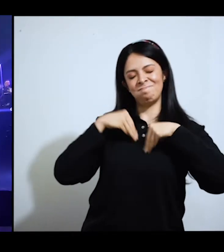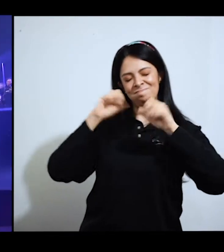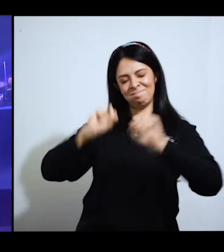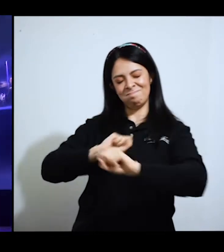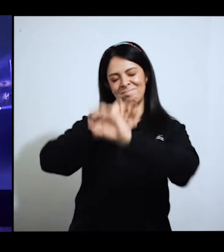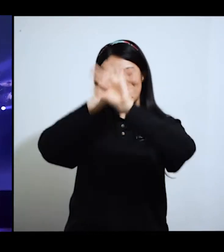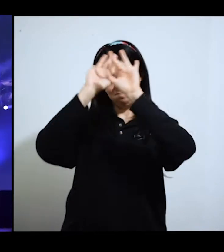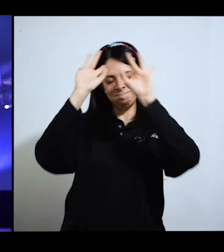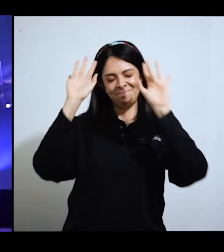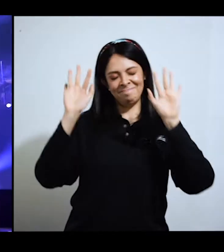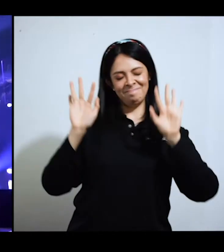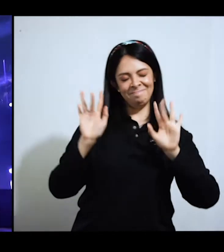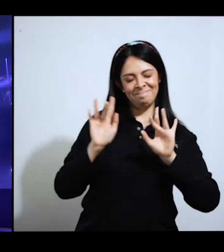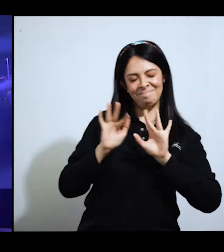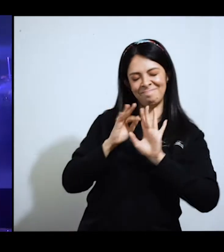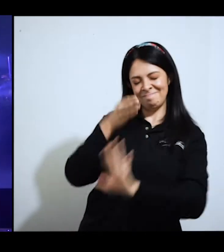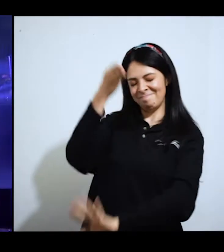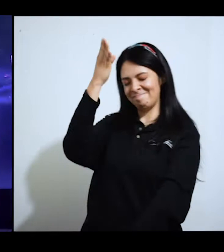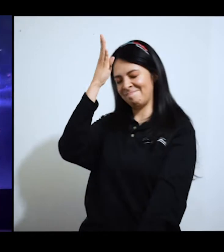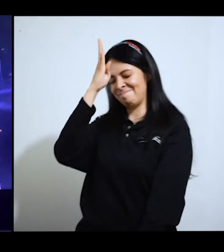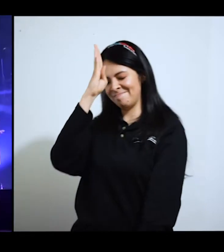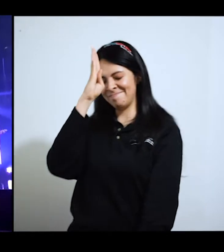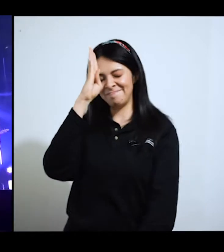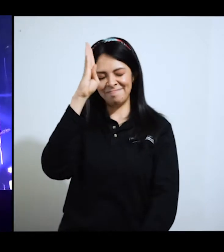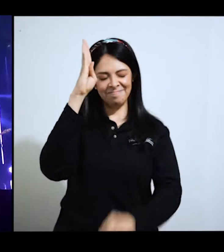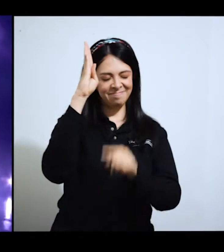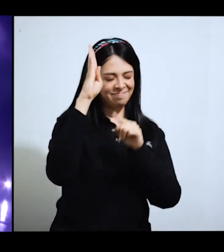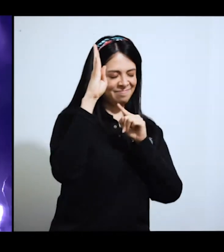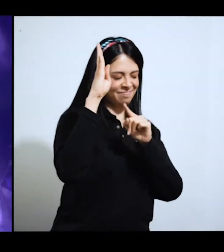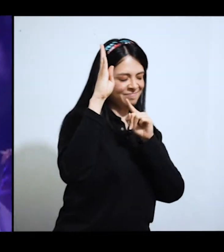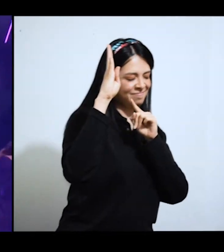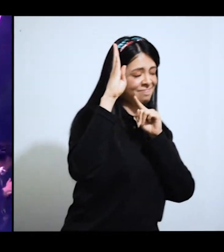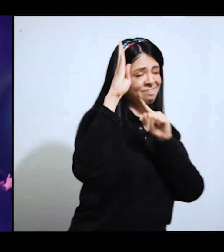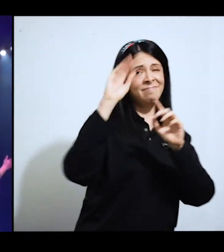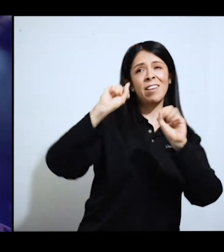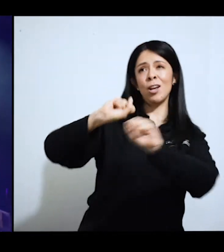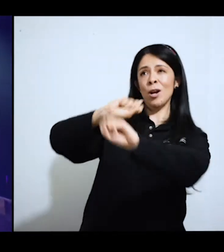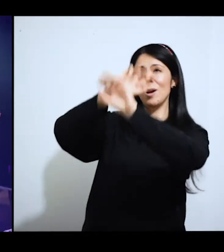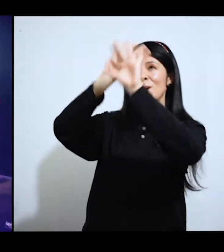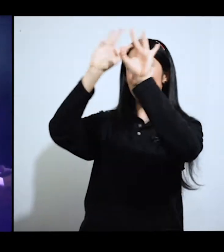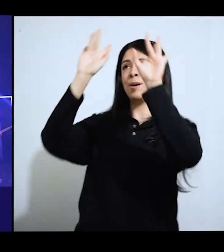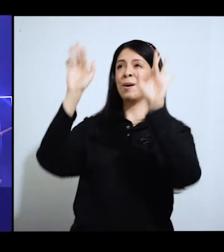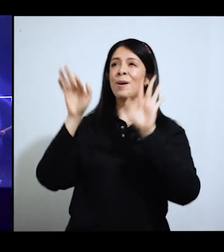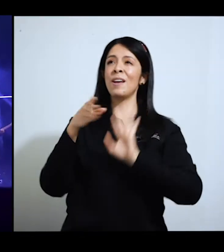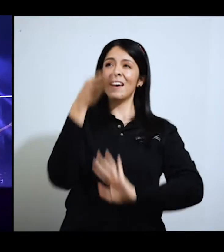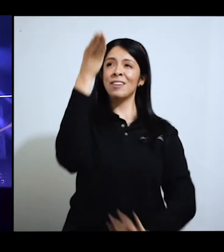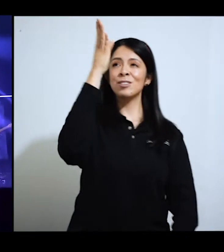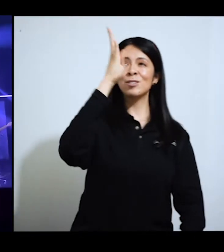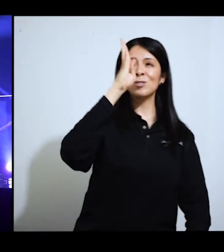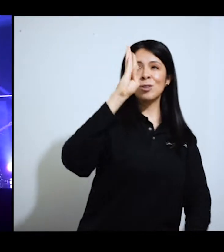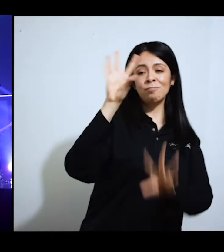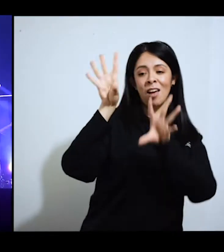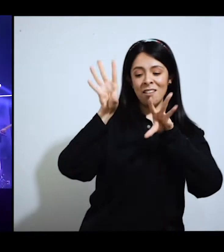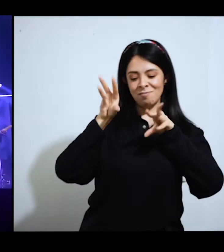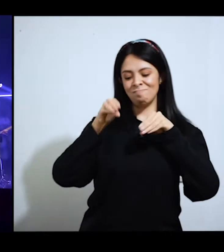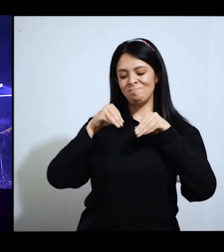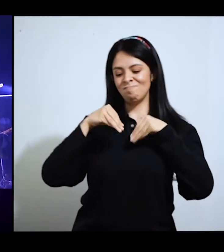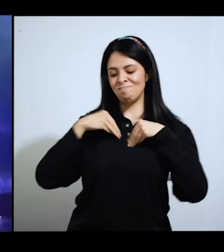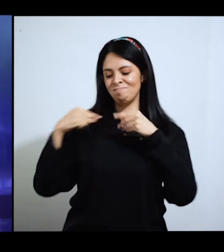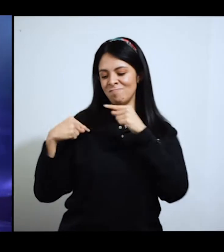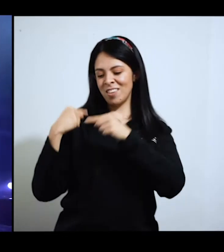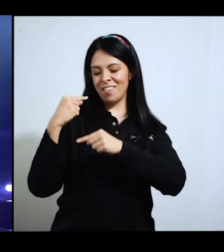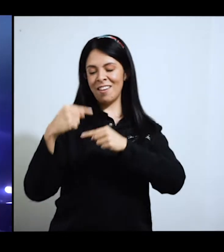Heredero soy. Oh, oh, oh. De tu gloria, heredero